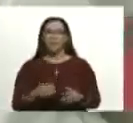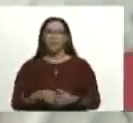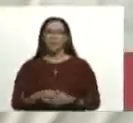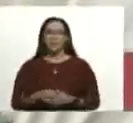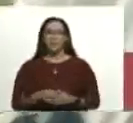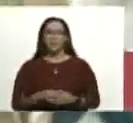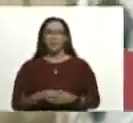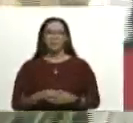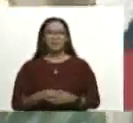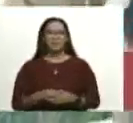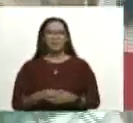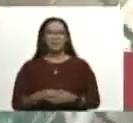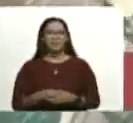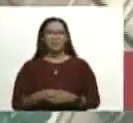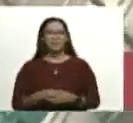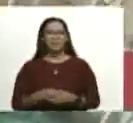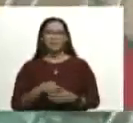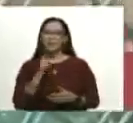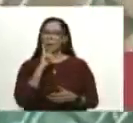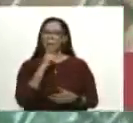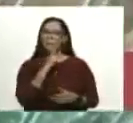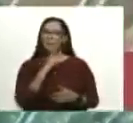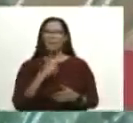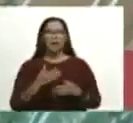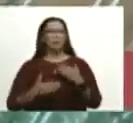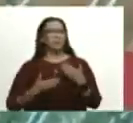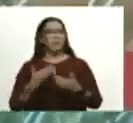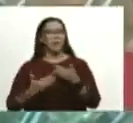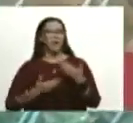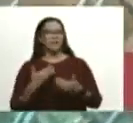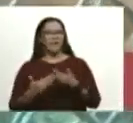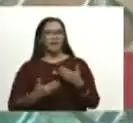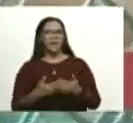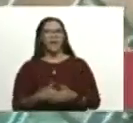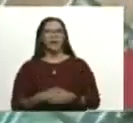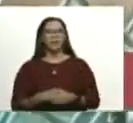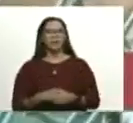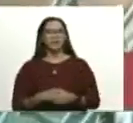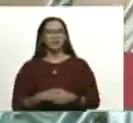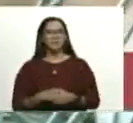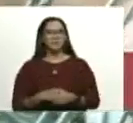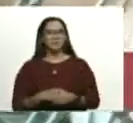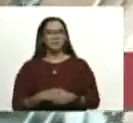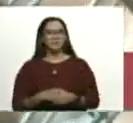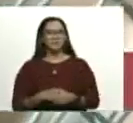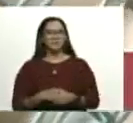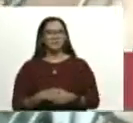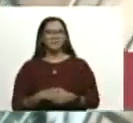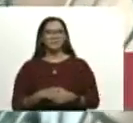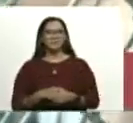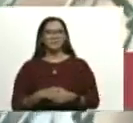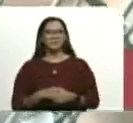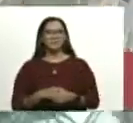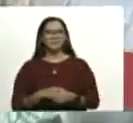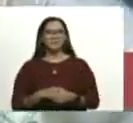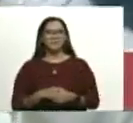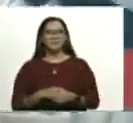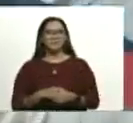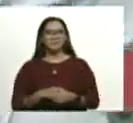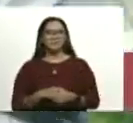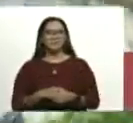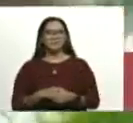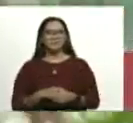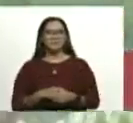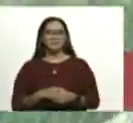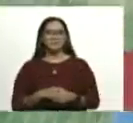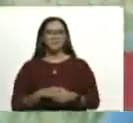una cuestión, ¿cómo se llama?, progresiva, y hasta el día de hoy, que mira como lo vemos en las condiciones que está. Y con